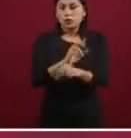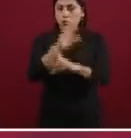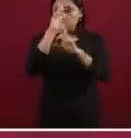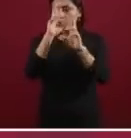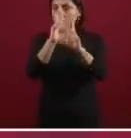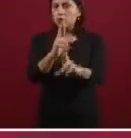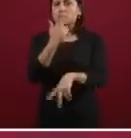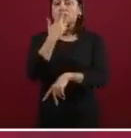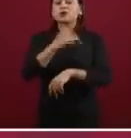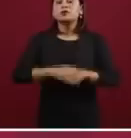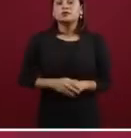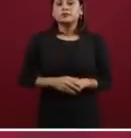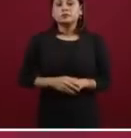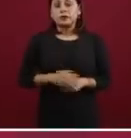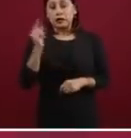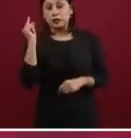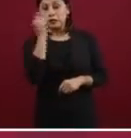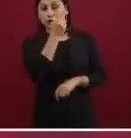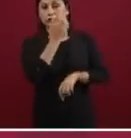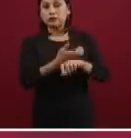esto surge de ellos